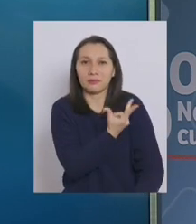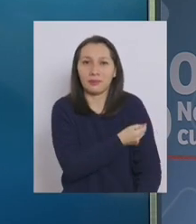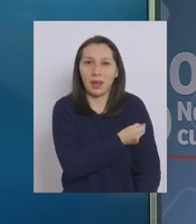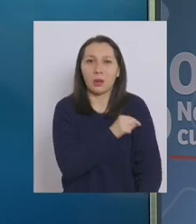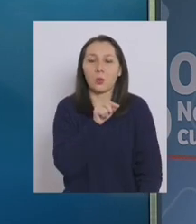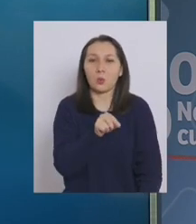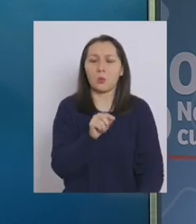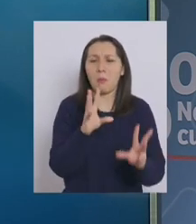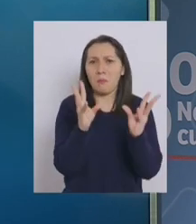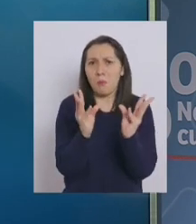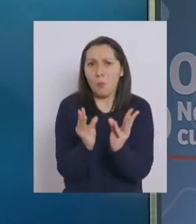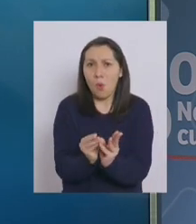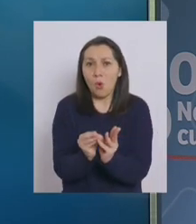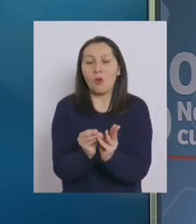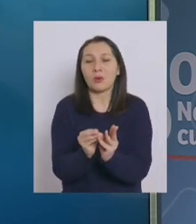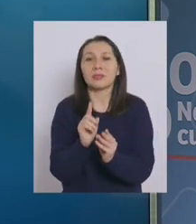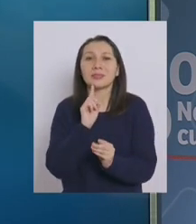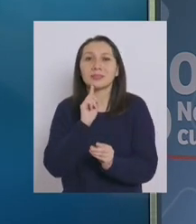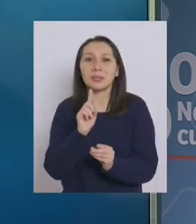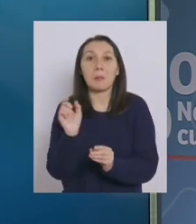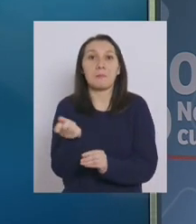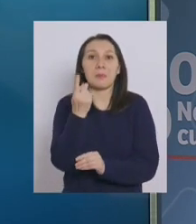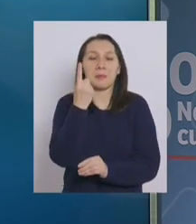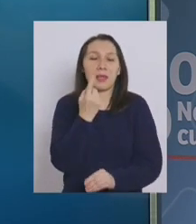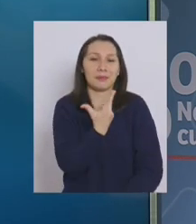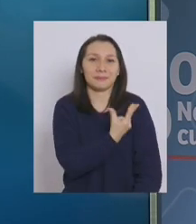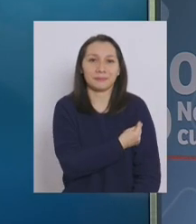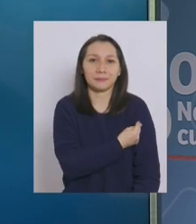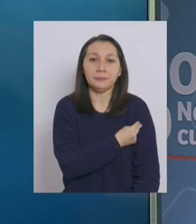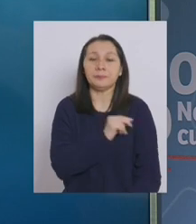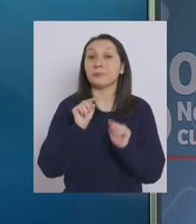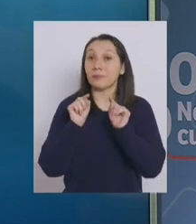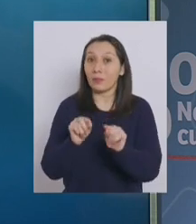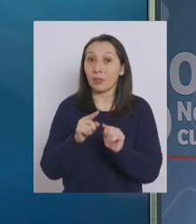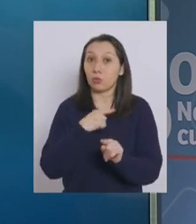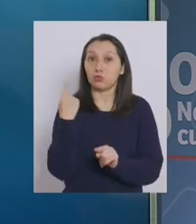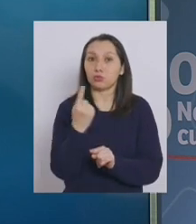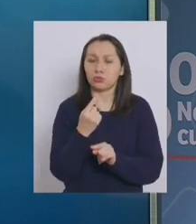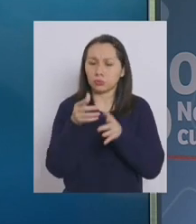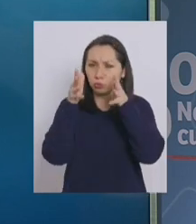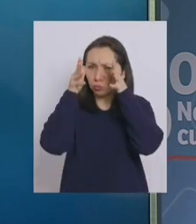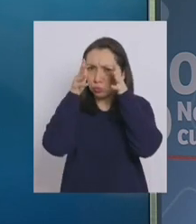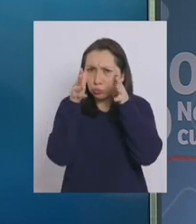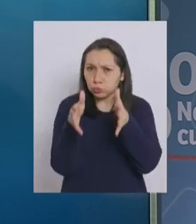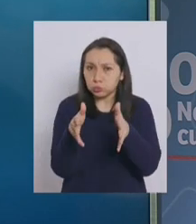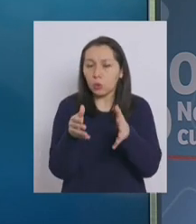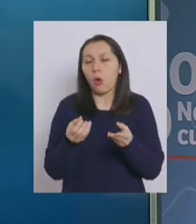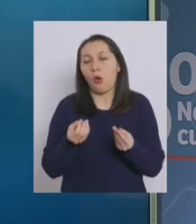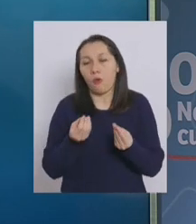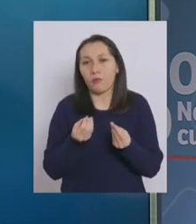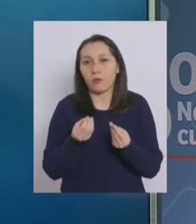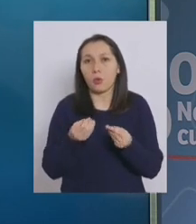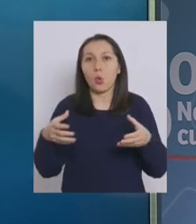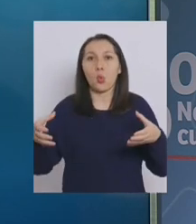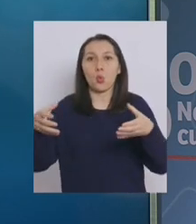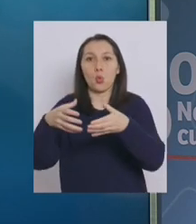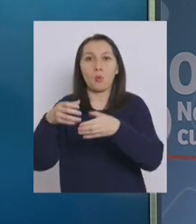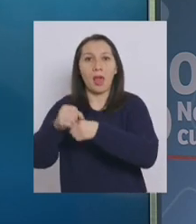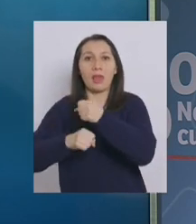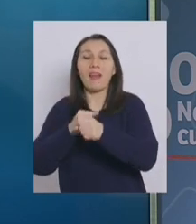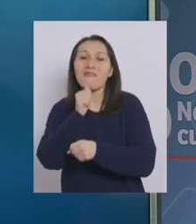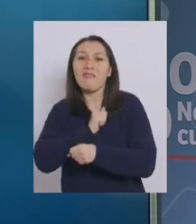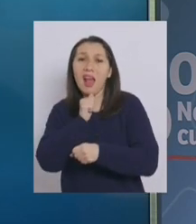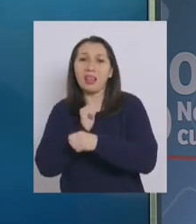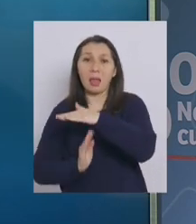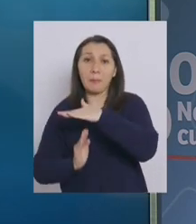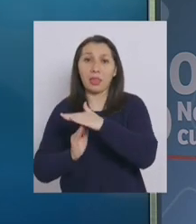vacunación principalmente en primera dosis. Es por eso que nosotros nos vamos a enfocar obviamente en el grupo de